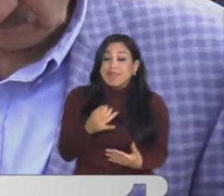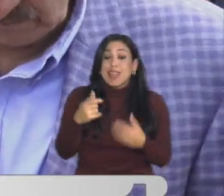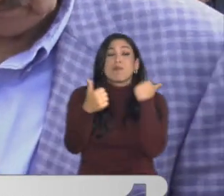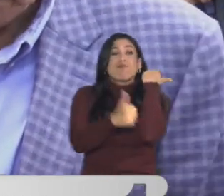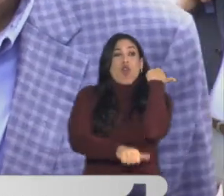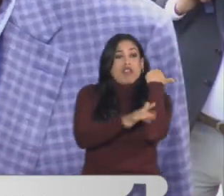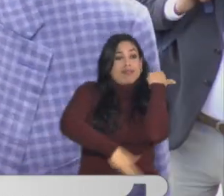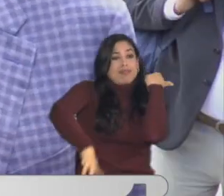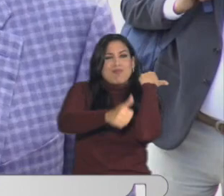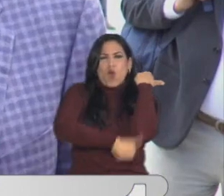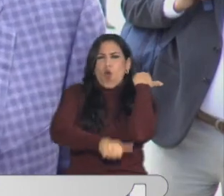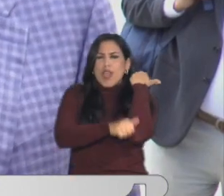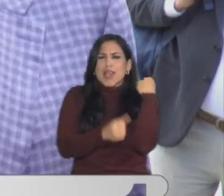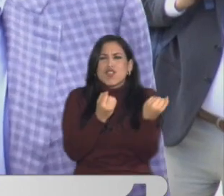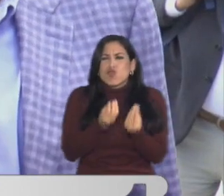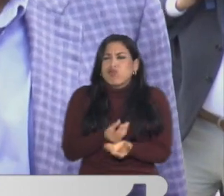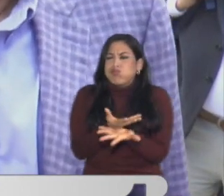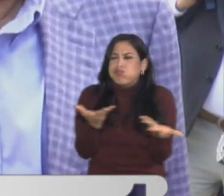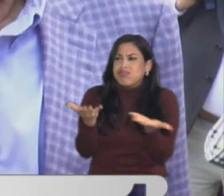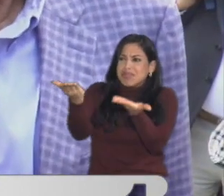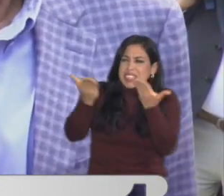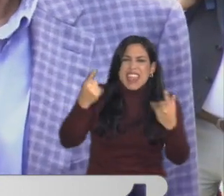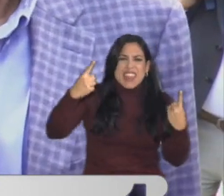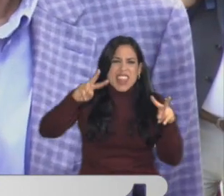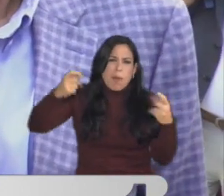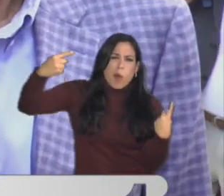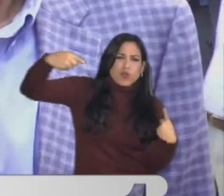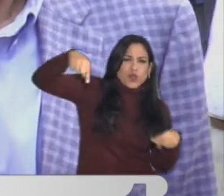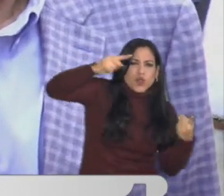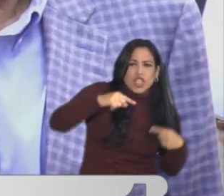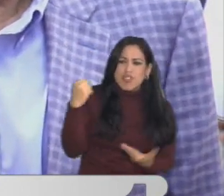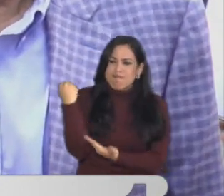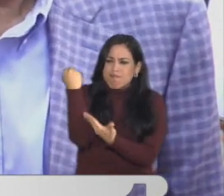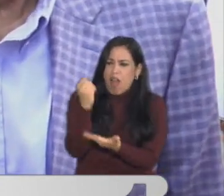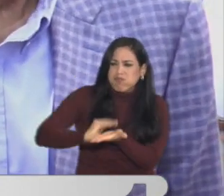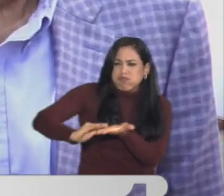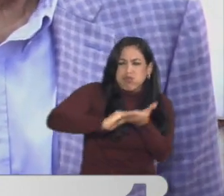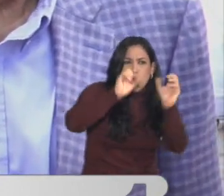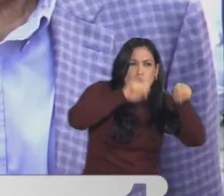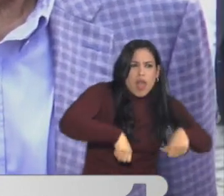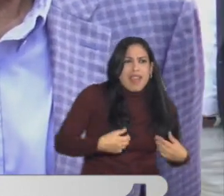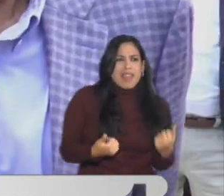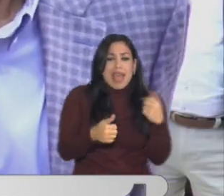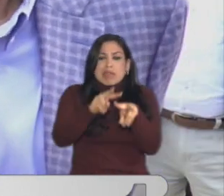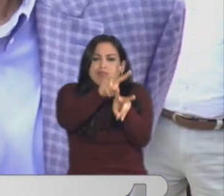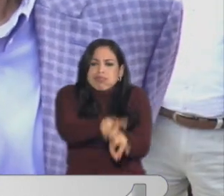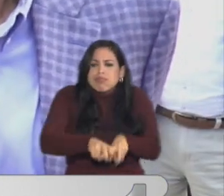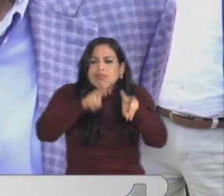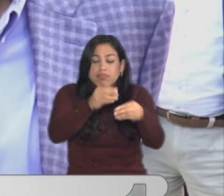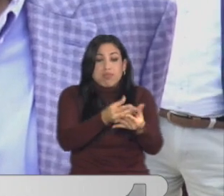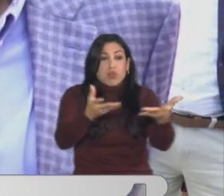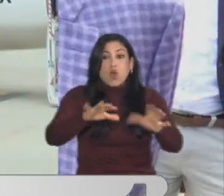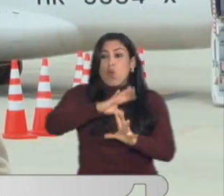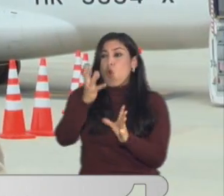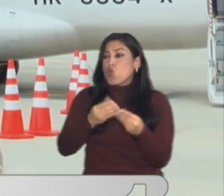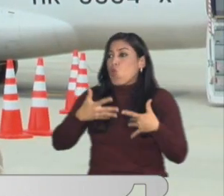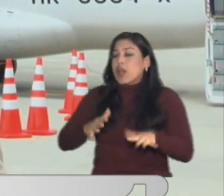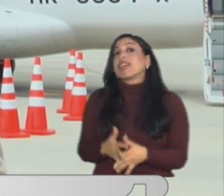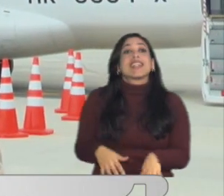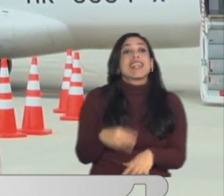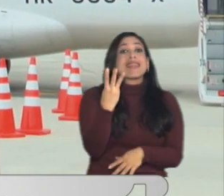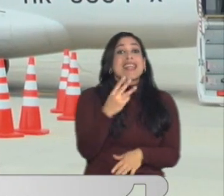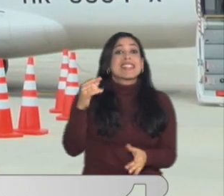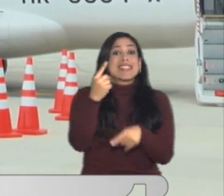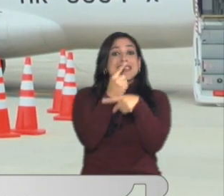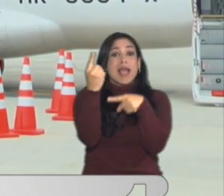Boyacá tiene muchas cosas para ofrecerle en materia de turismo, en materia de inversión, en materia de agricultura a todo el mundo. Serán tres